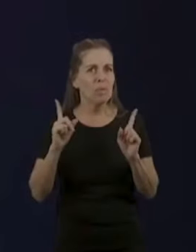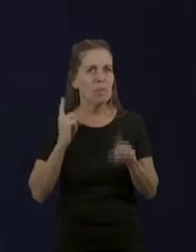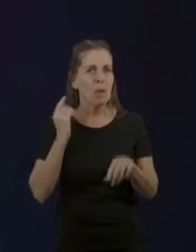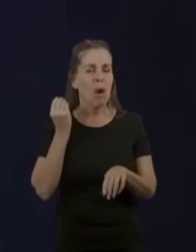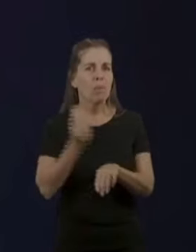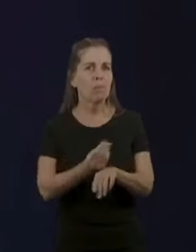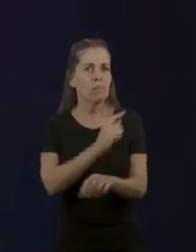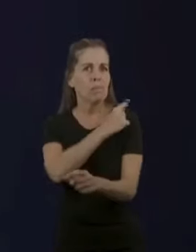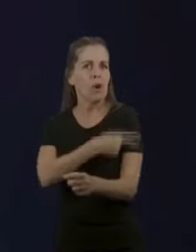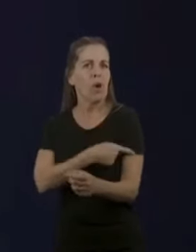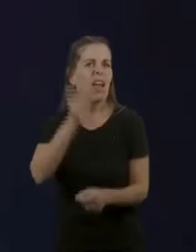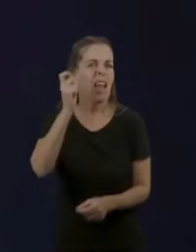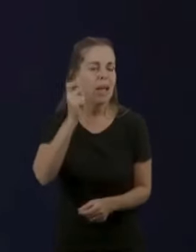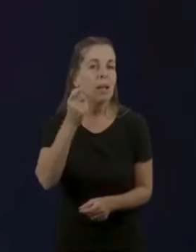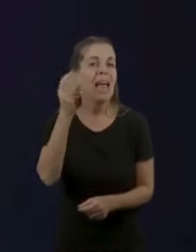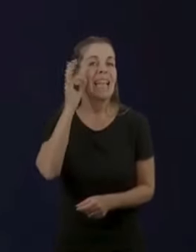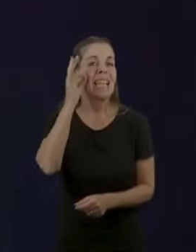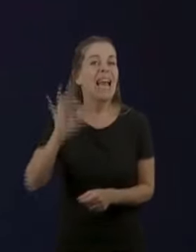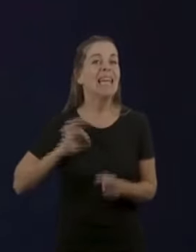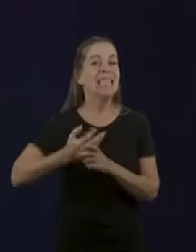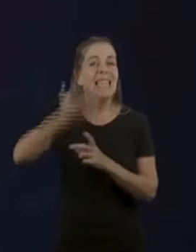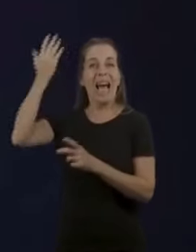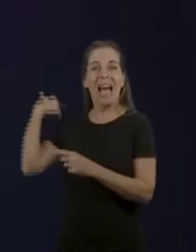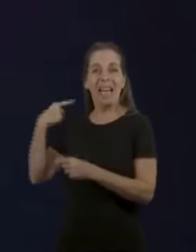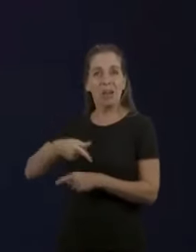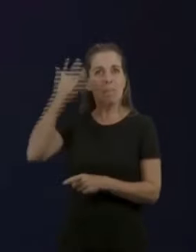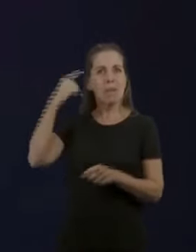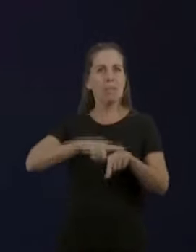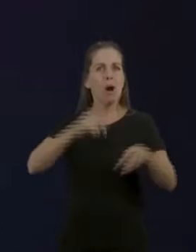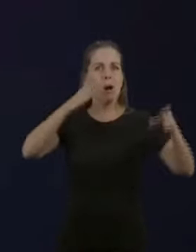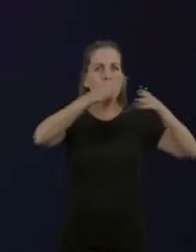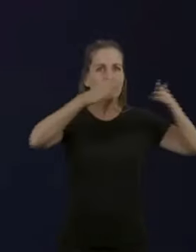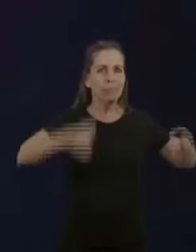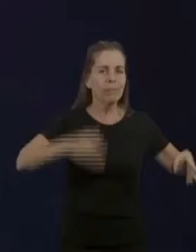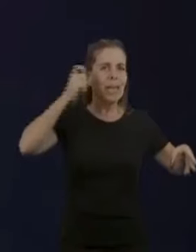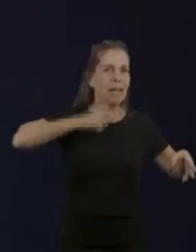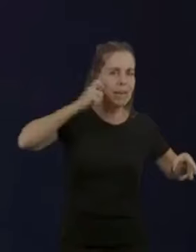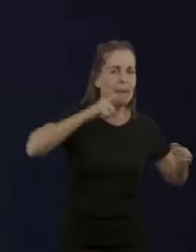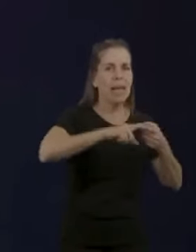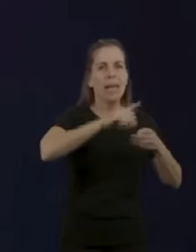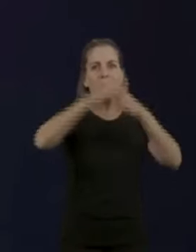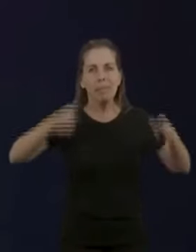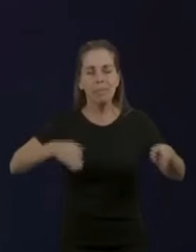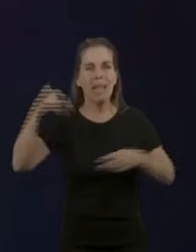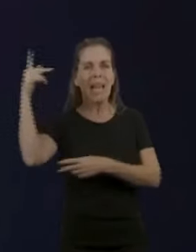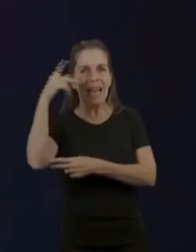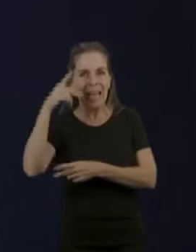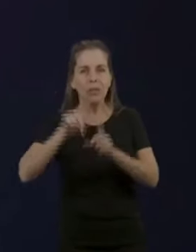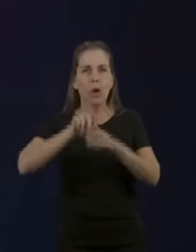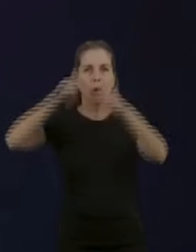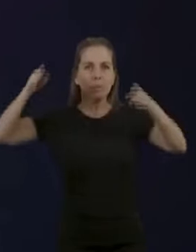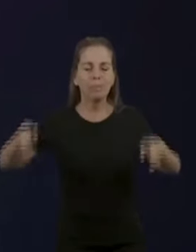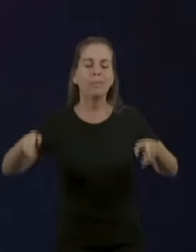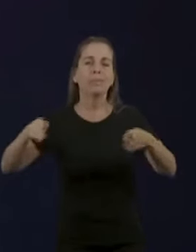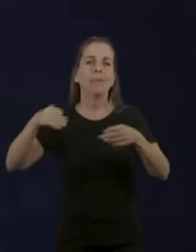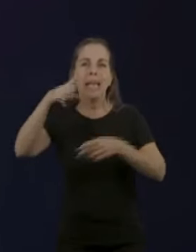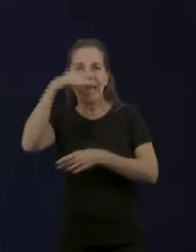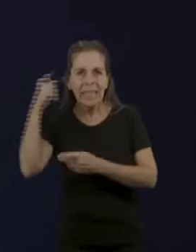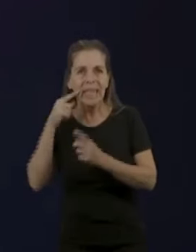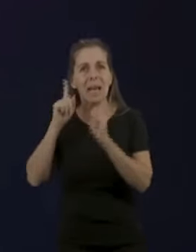en el poder que fue hay uno particularmente que fue menemista kisnerista de Néstor kisnerista de Cristina oficialista del peronismo de turno